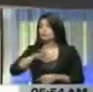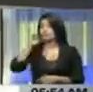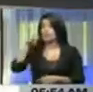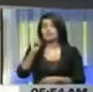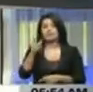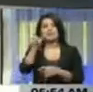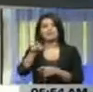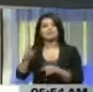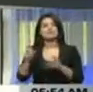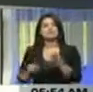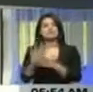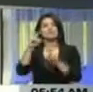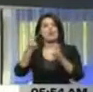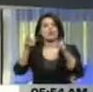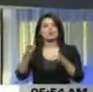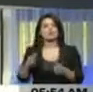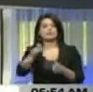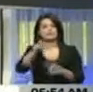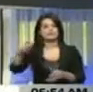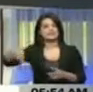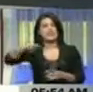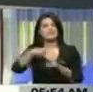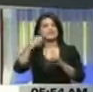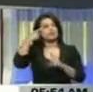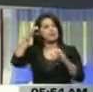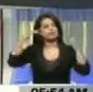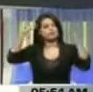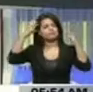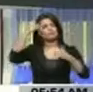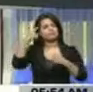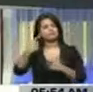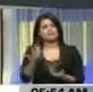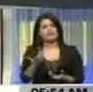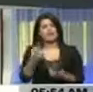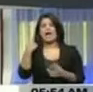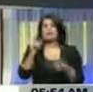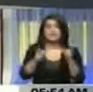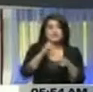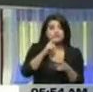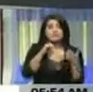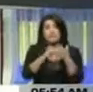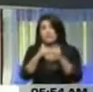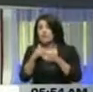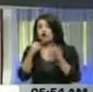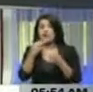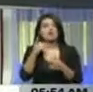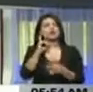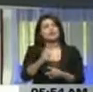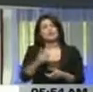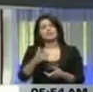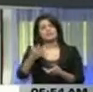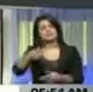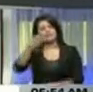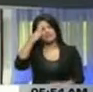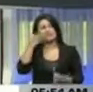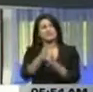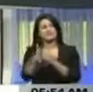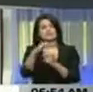nuevos criterios y sobre todo aquí un nivel de conciencia grandísimo, a pesar de algunas dificultades. Bueno, vean por lo que atraviesa nuestra patria y vean nuestra